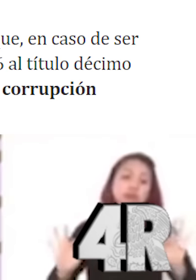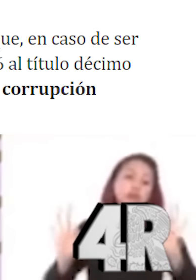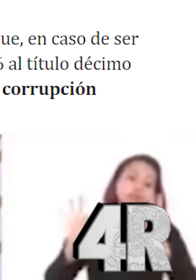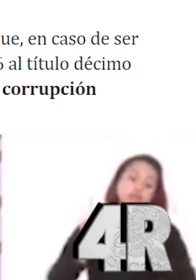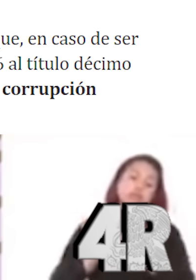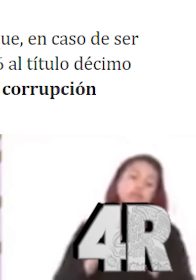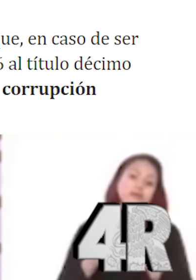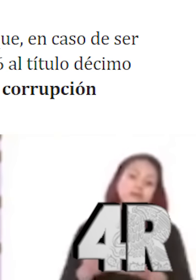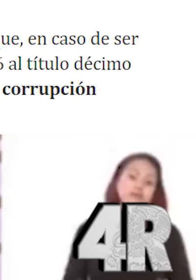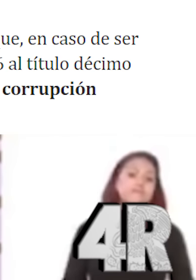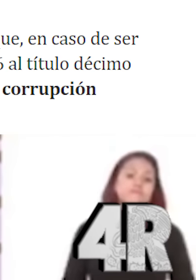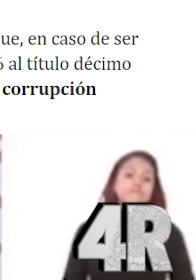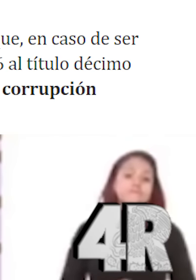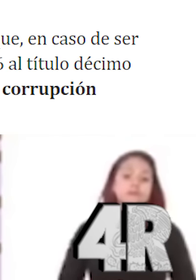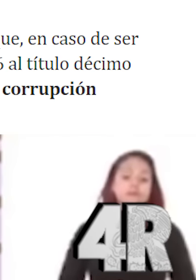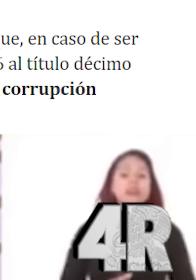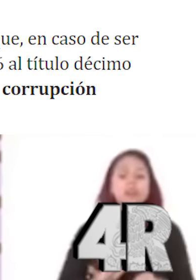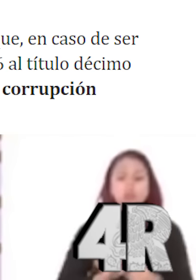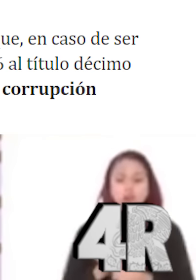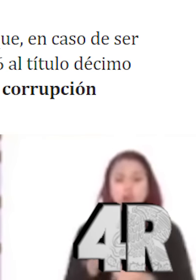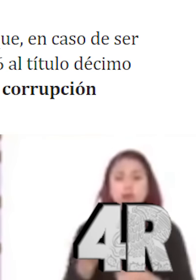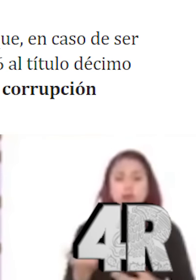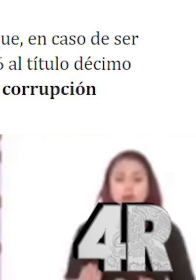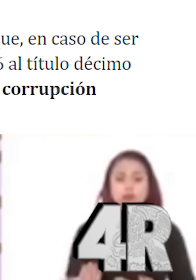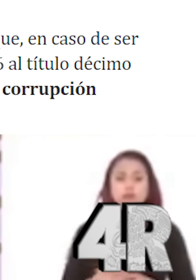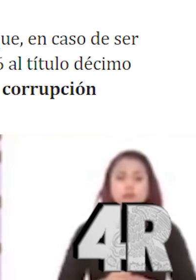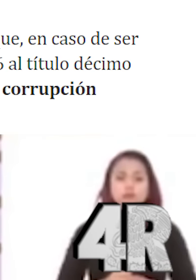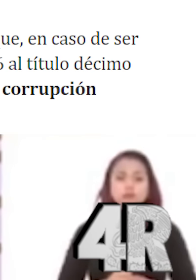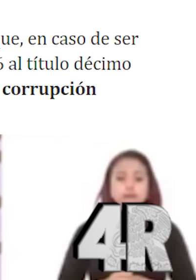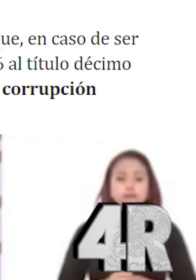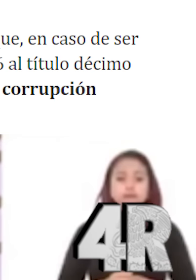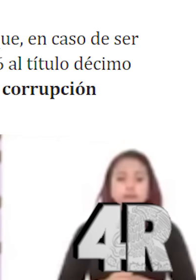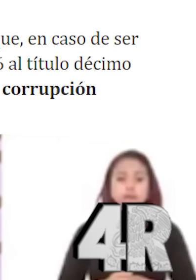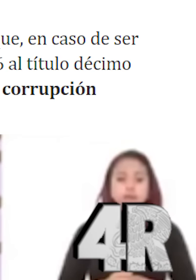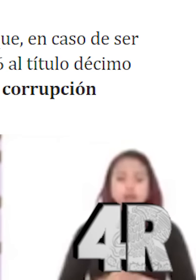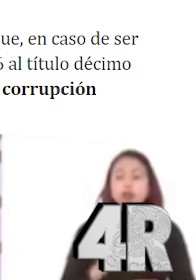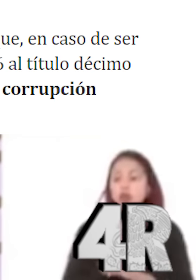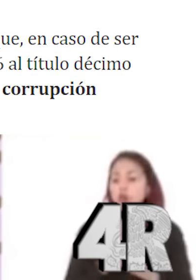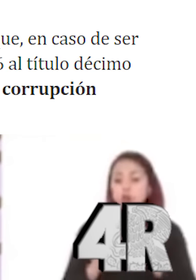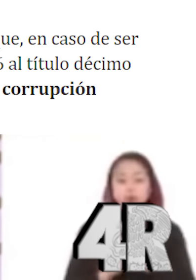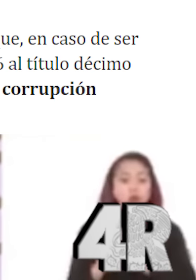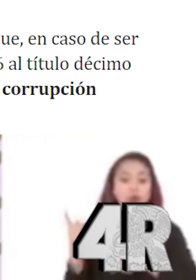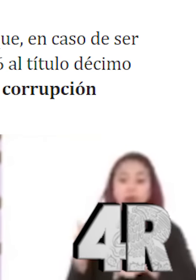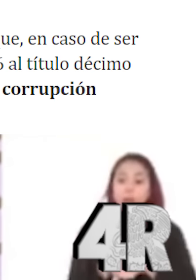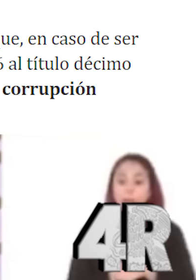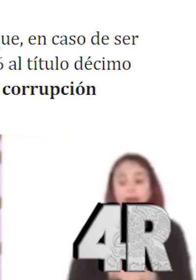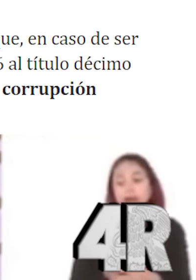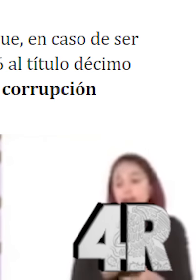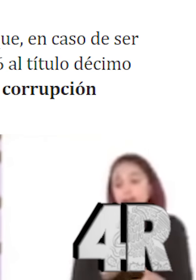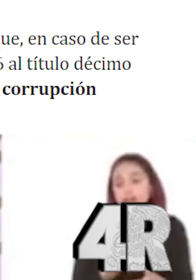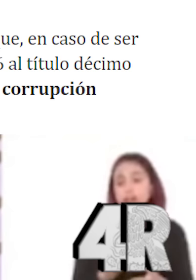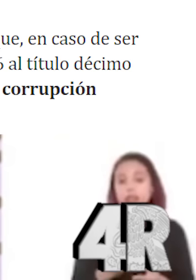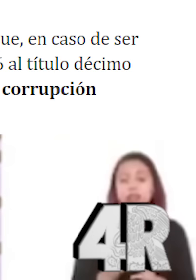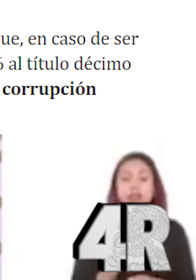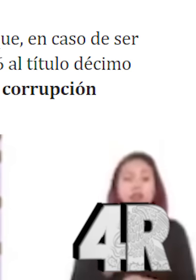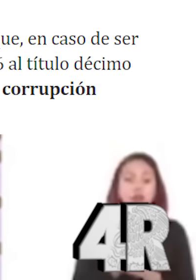por los diputados y diputadas, la iniciativa de decreto adicionará al capítulo 15 y el